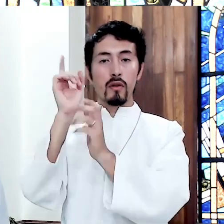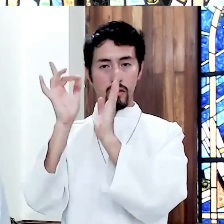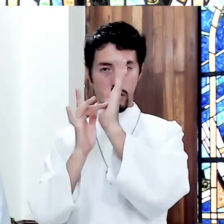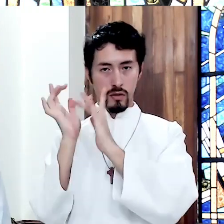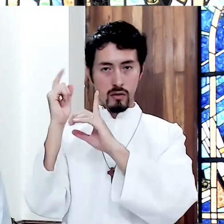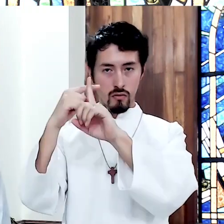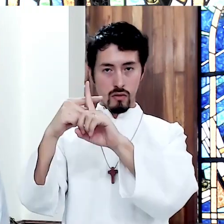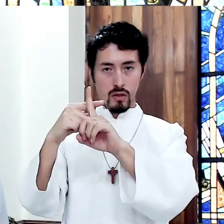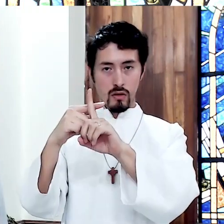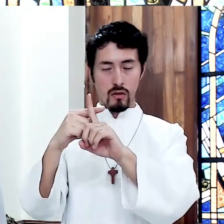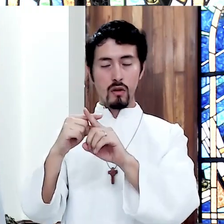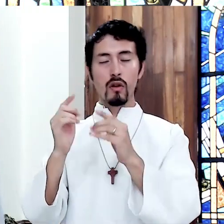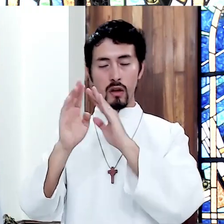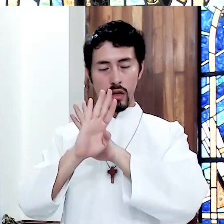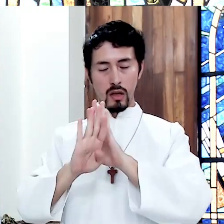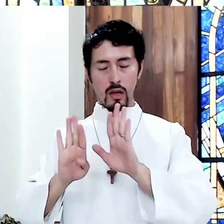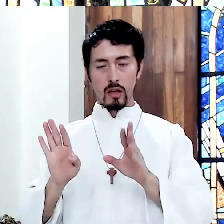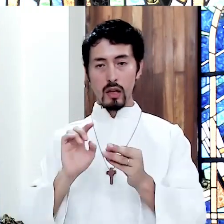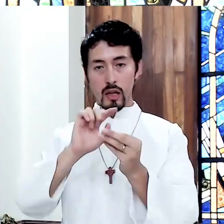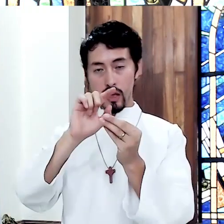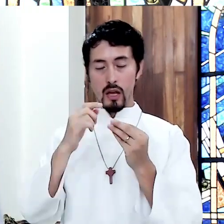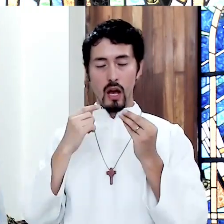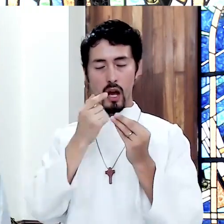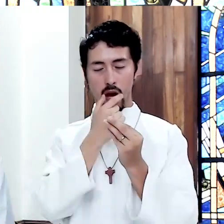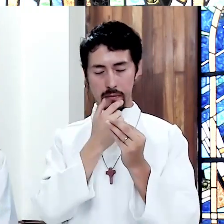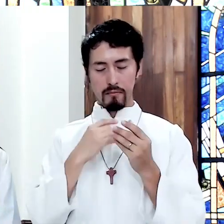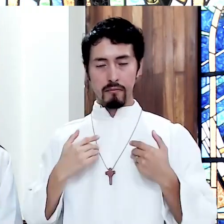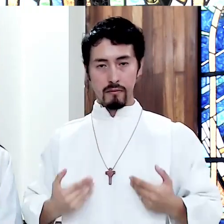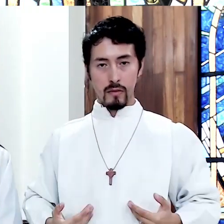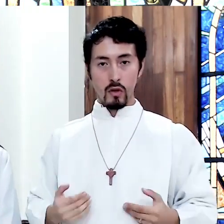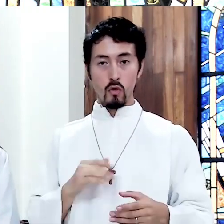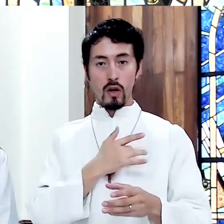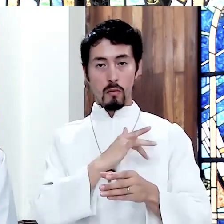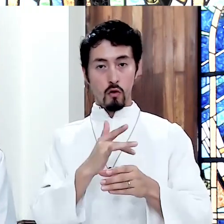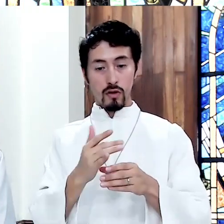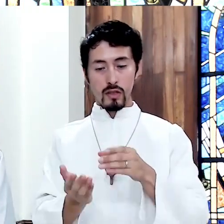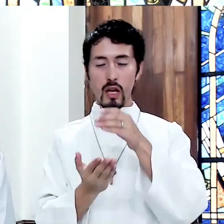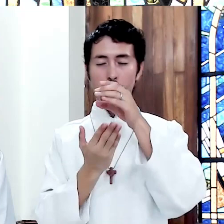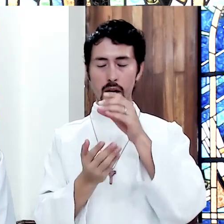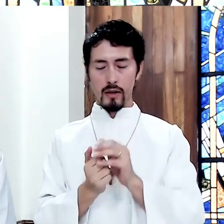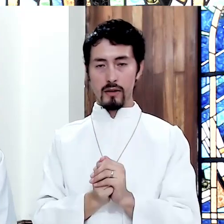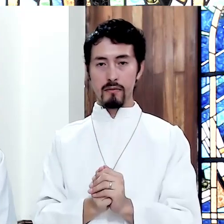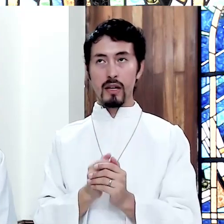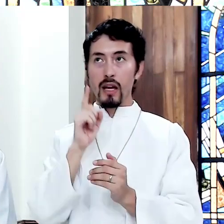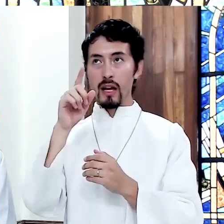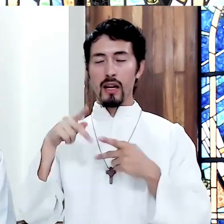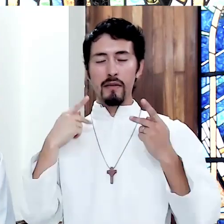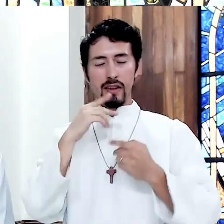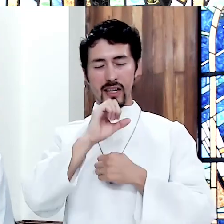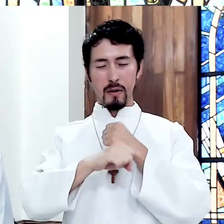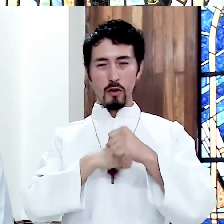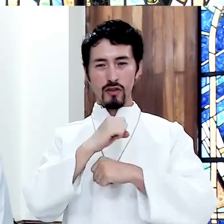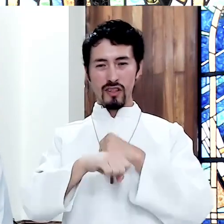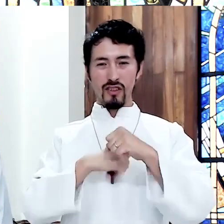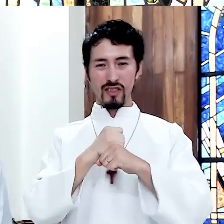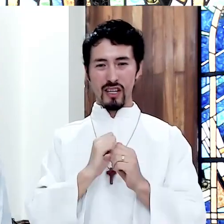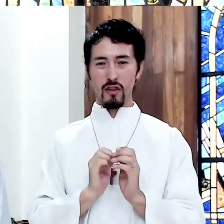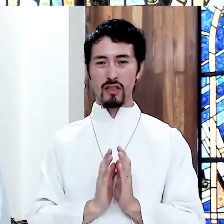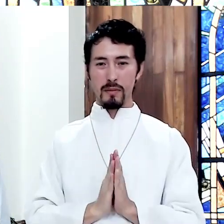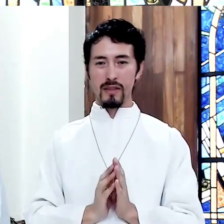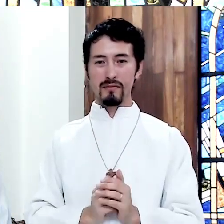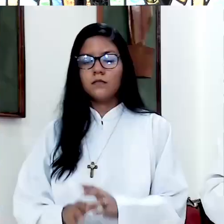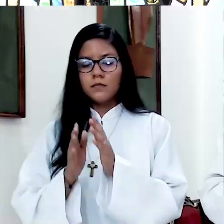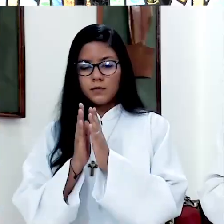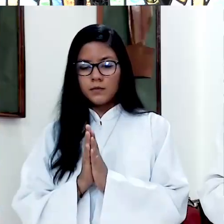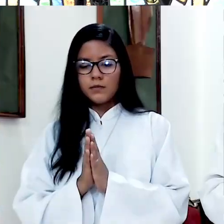sangre hemos comulgado, el que vive y reina por los siglos de los siglos. Amén. La pregunta de Jesús, ¿crees